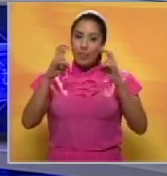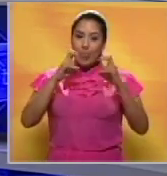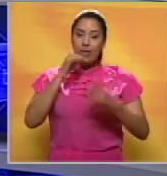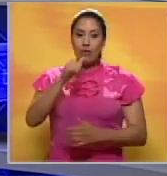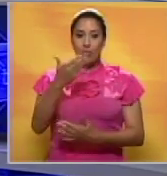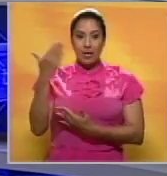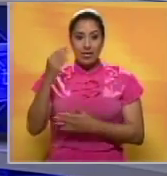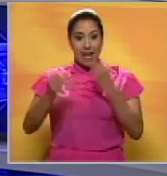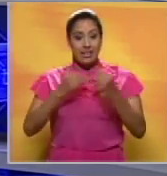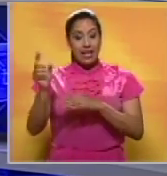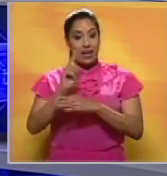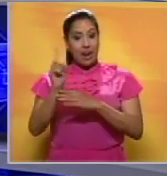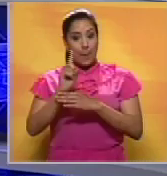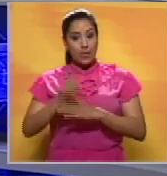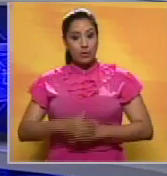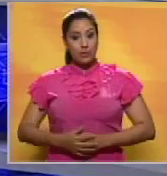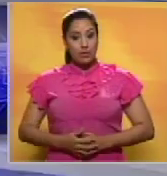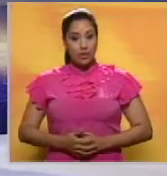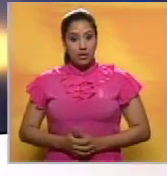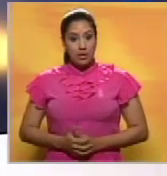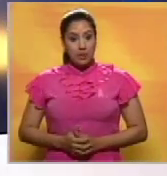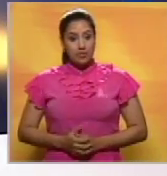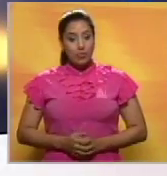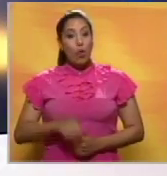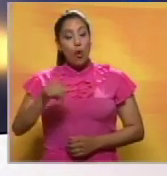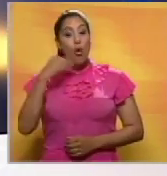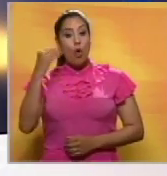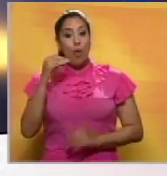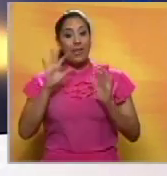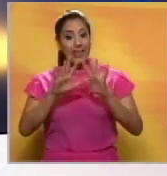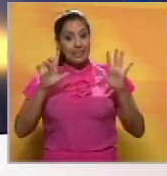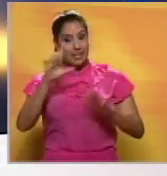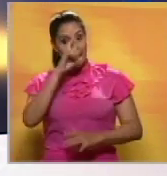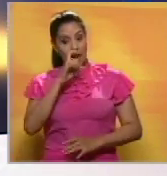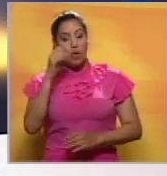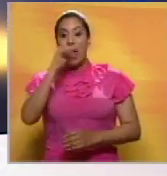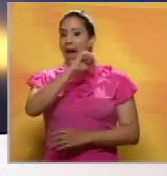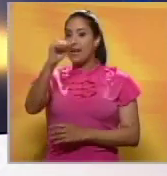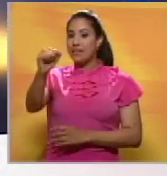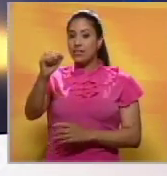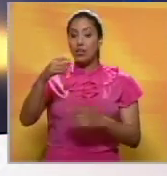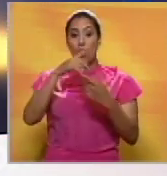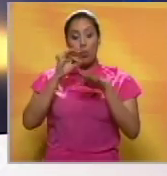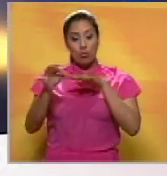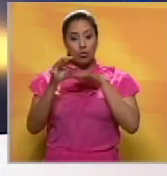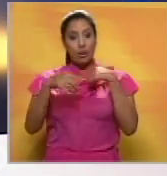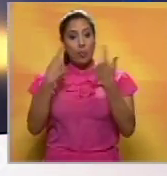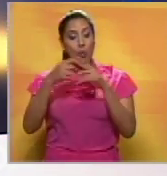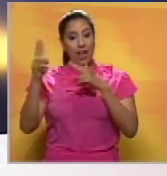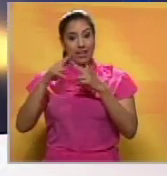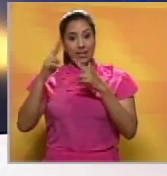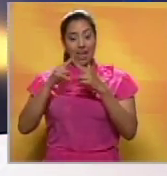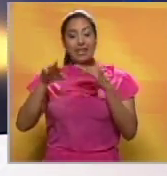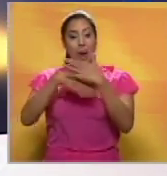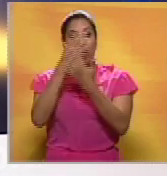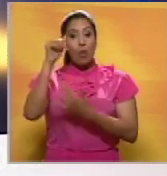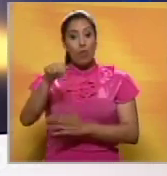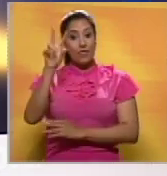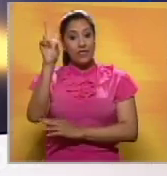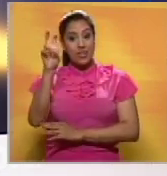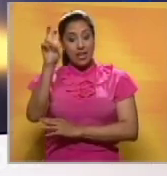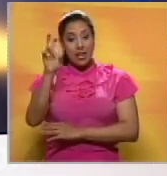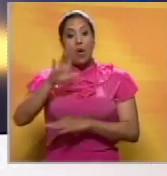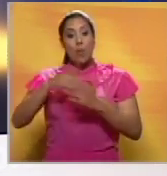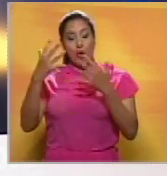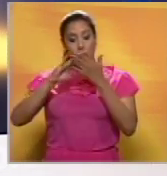revisar las informaciones y lo hacemos de inmediato. Un joven de 17 años fue asesinado en el municipio Córdoba de Táchira en la madrugada de este